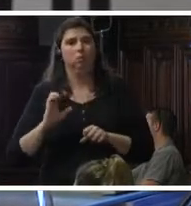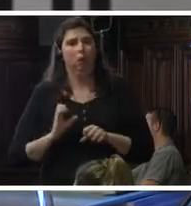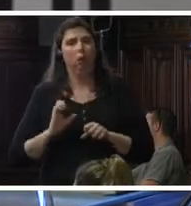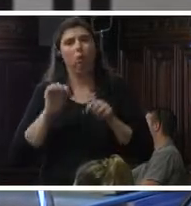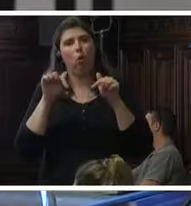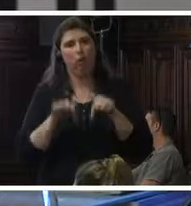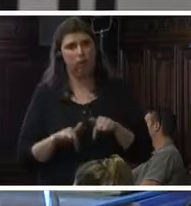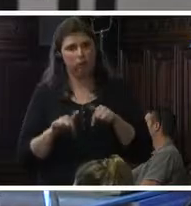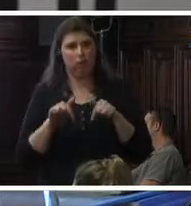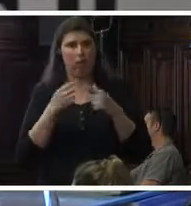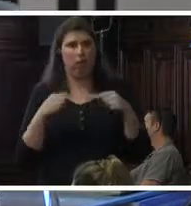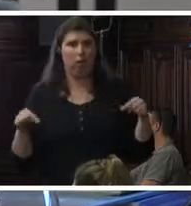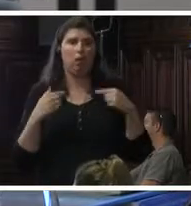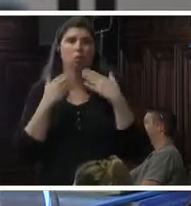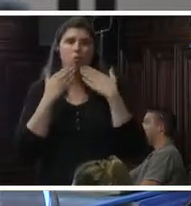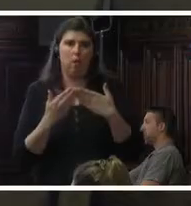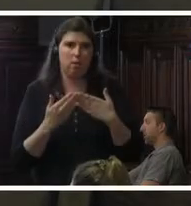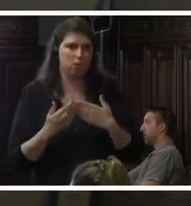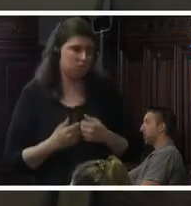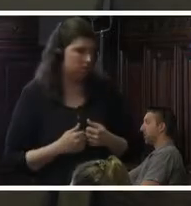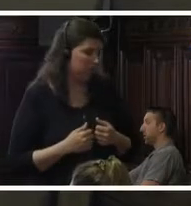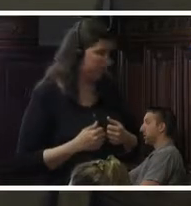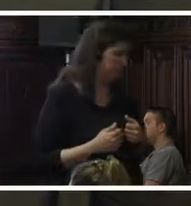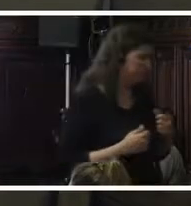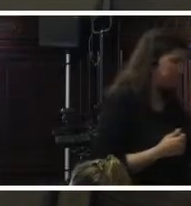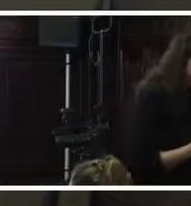esta materia. Muchas gracias.